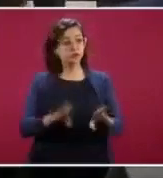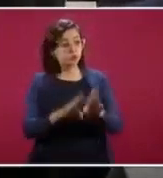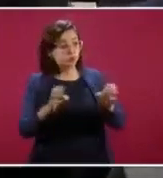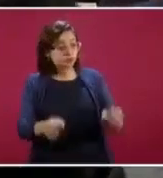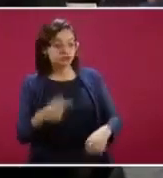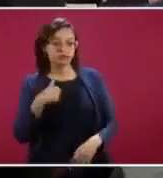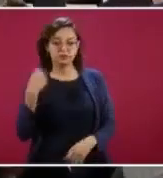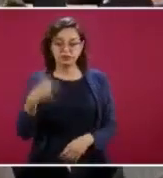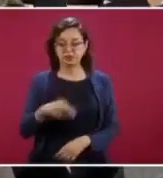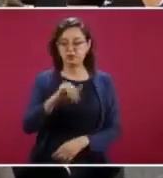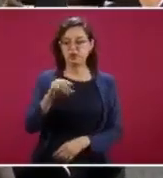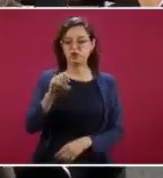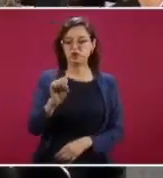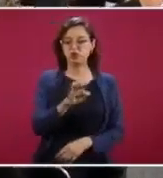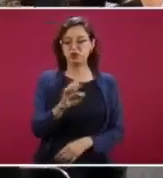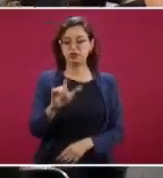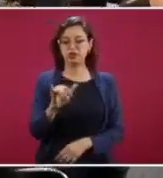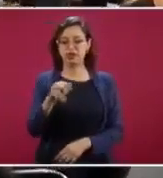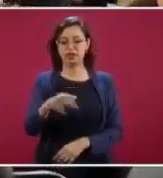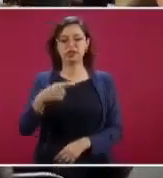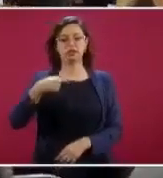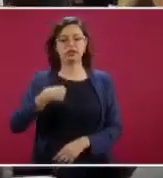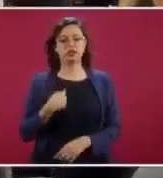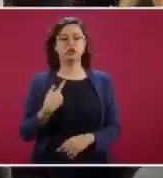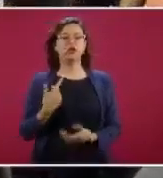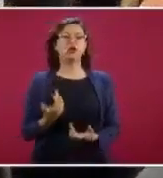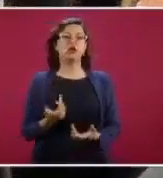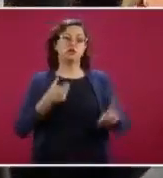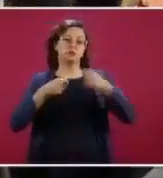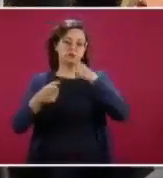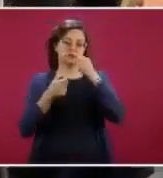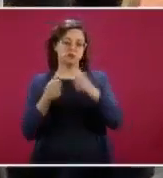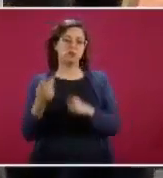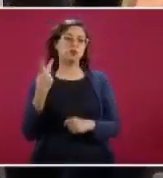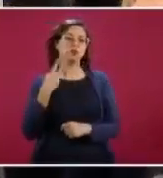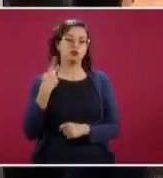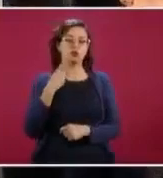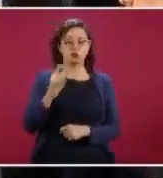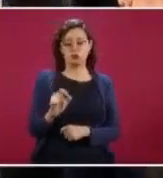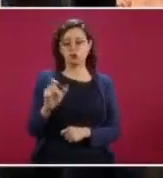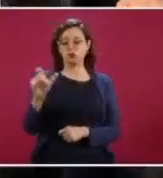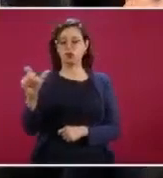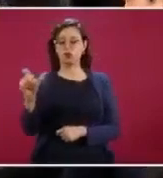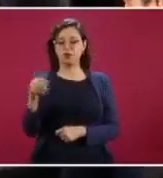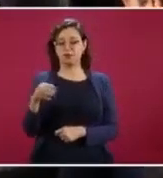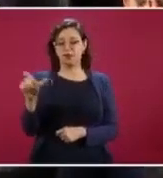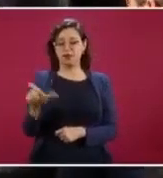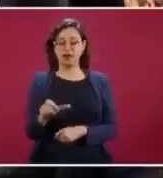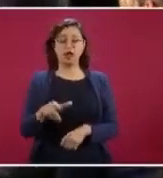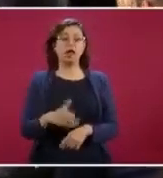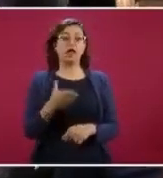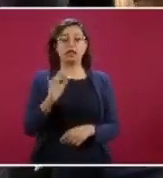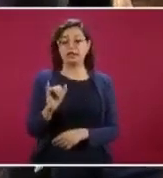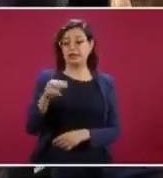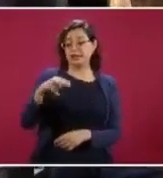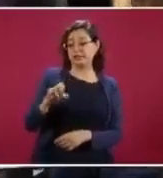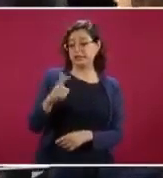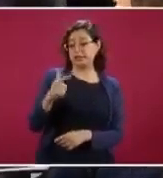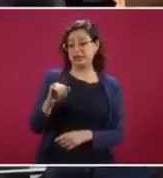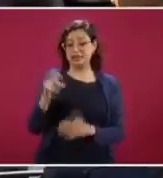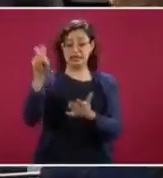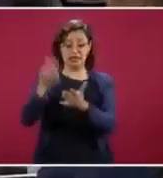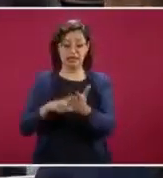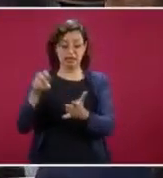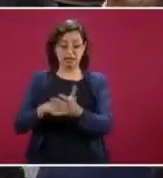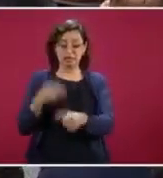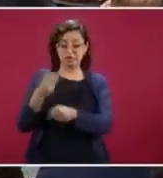Me presento, soy Jocelyn Gutiérrez de Politico.mx. Para comentarle, el INEGI corrigió sus datos y ahora señala que en el primer